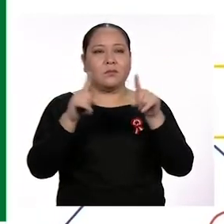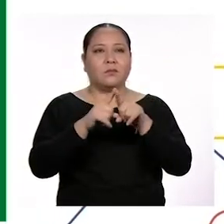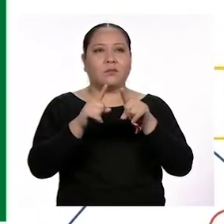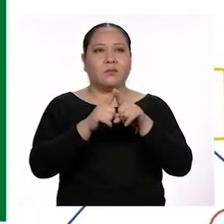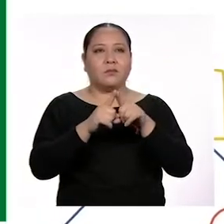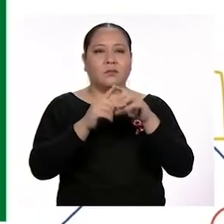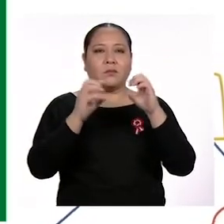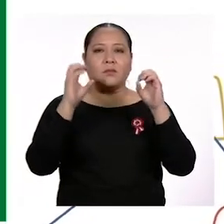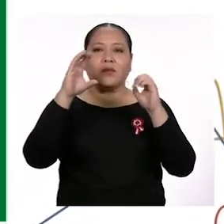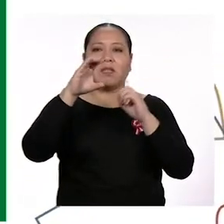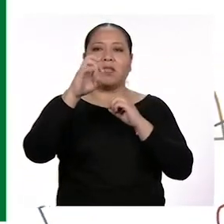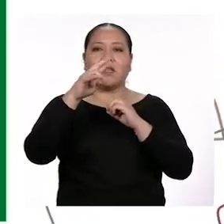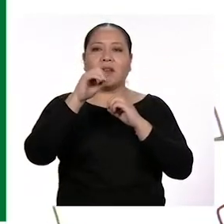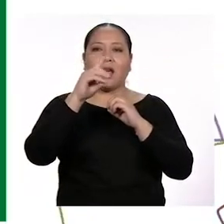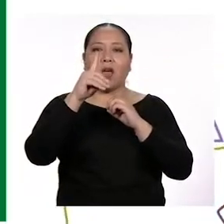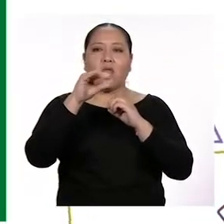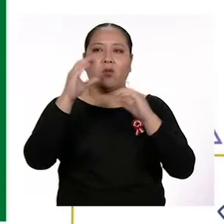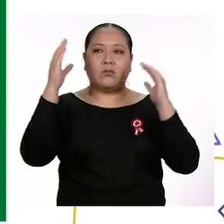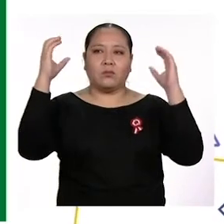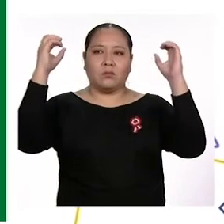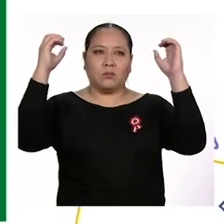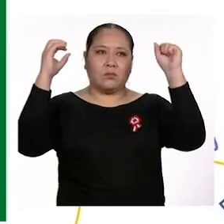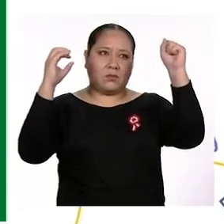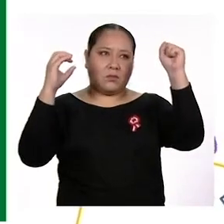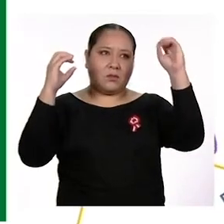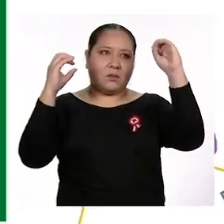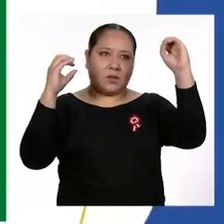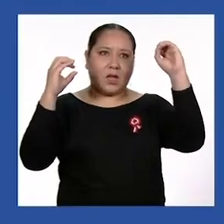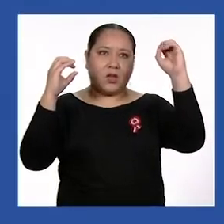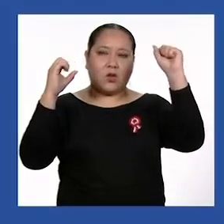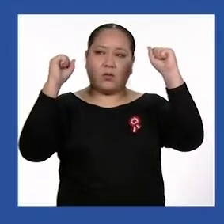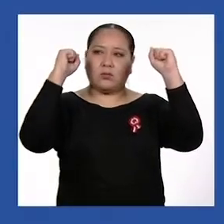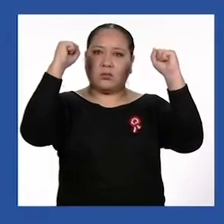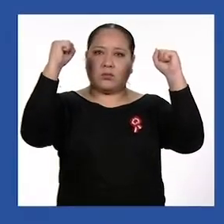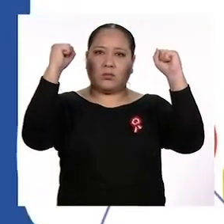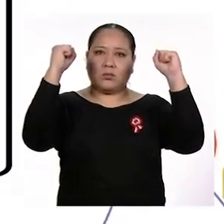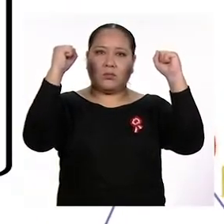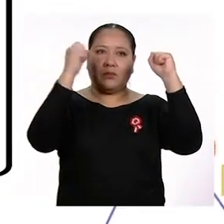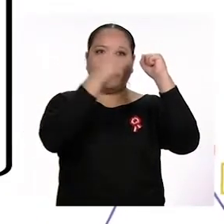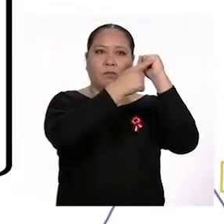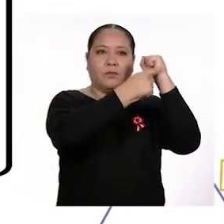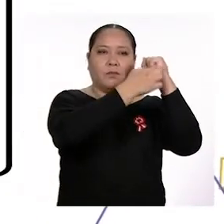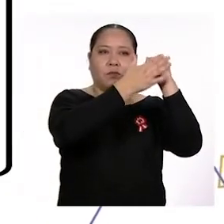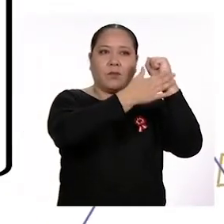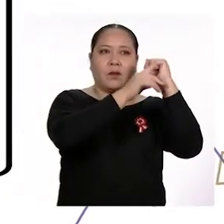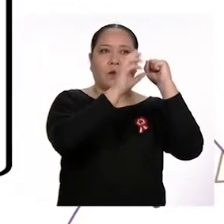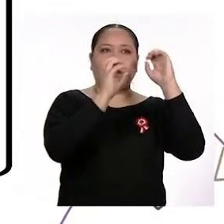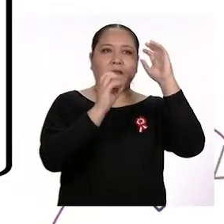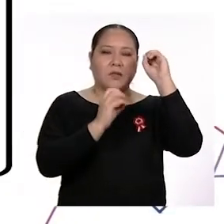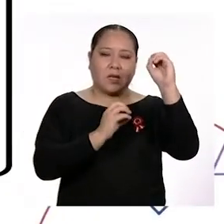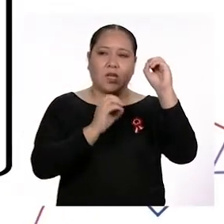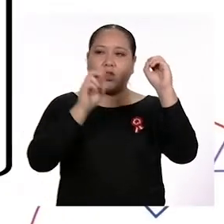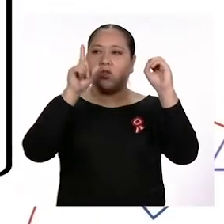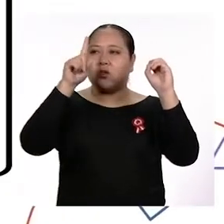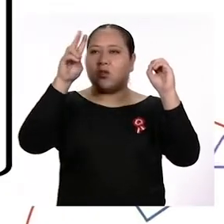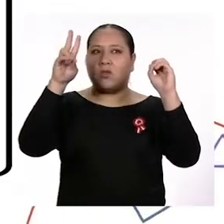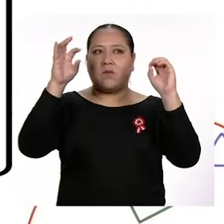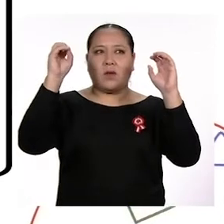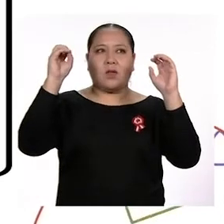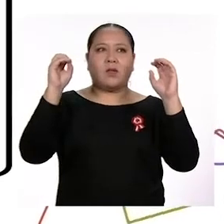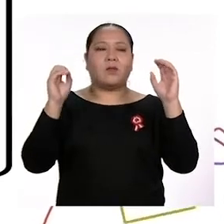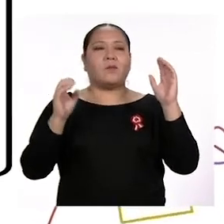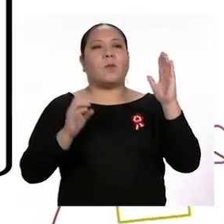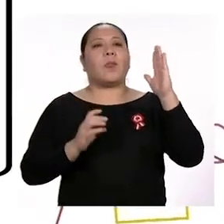un intervalo cerrado, porque incluye a 0 y a 120. En el primer partido, solo nos movimos